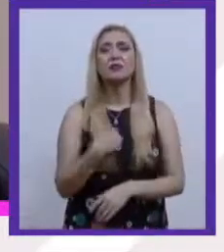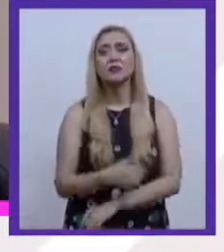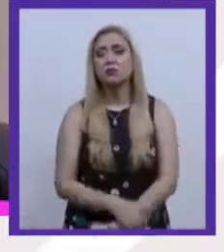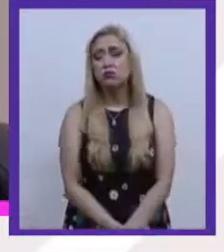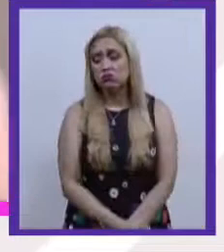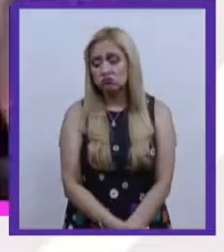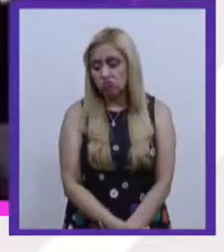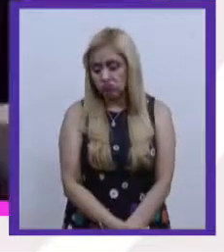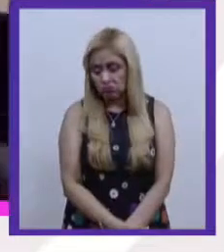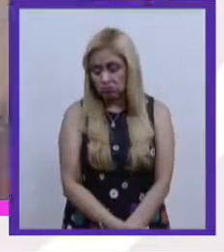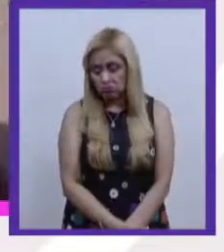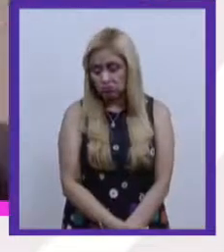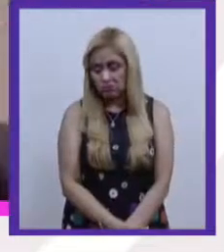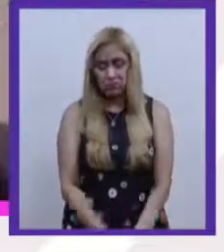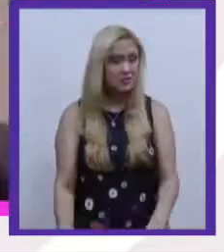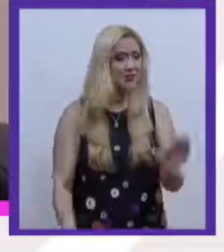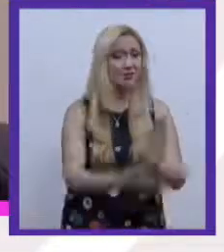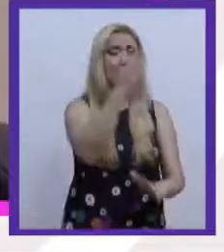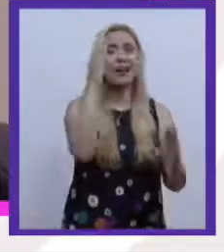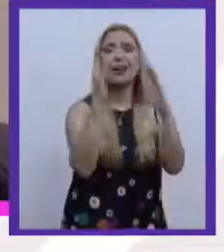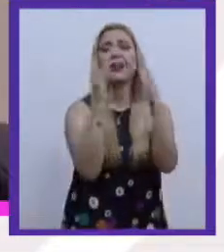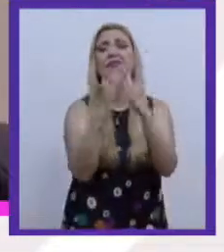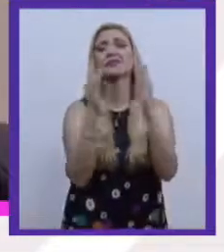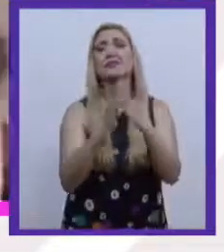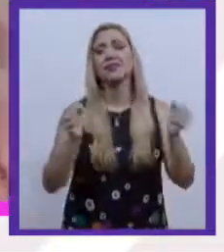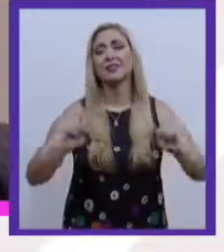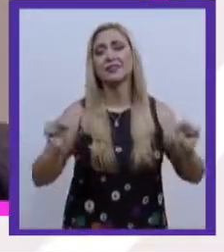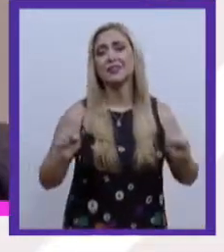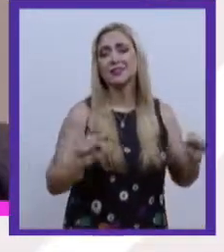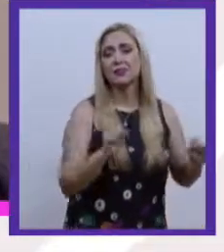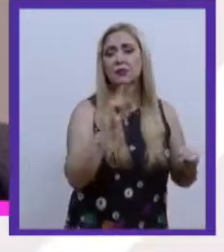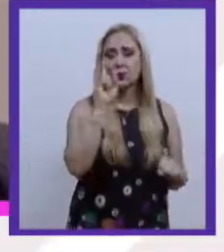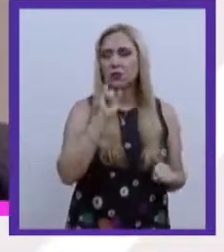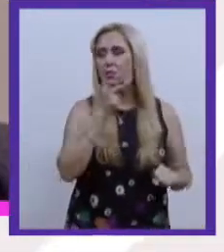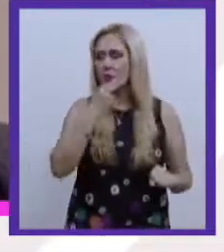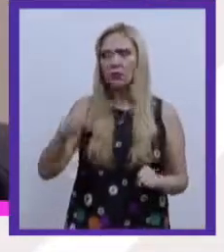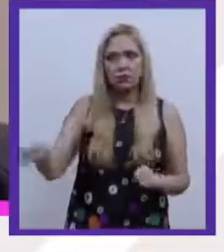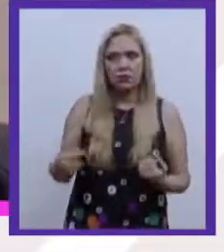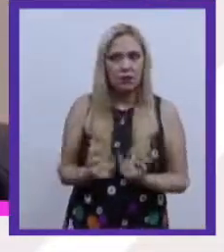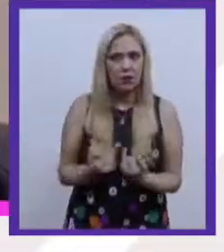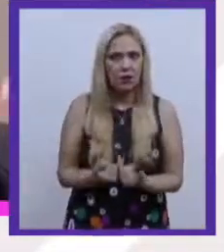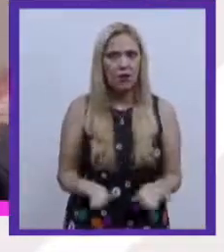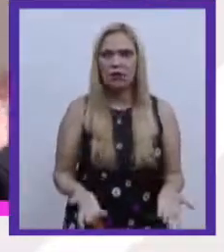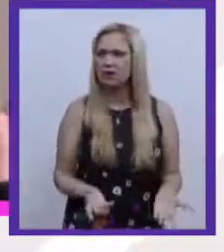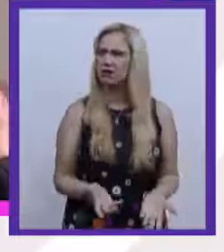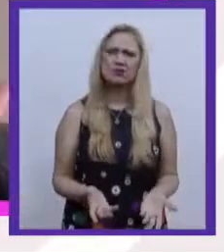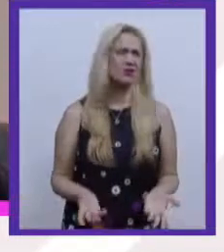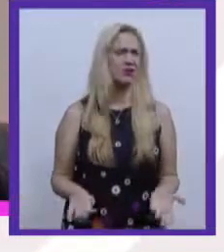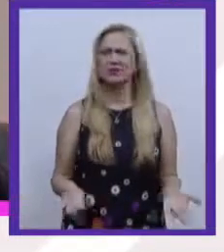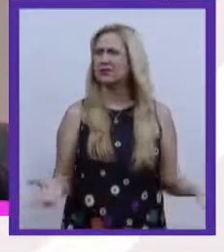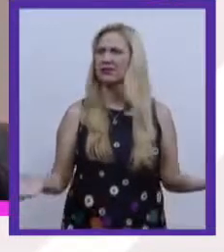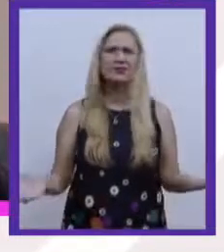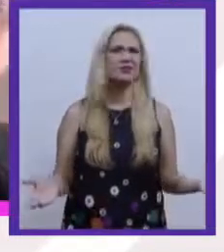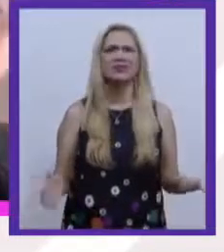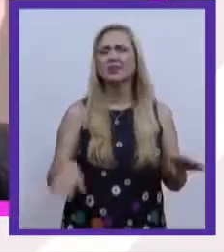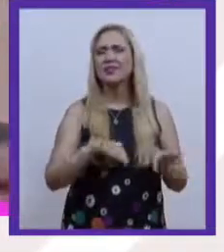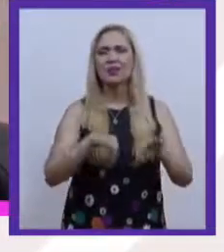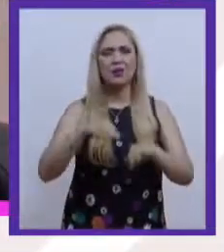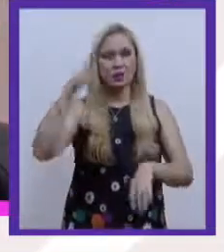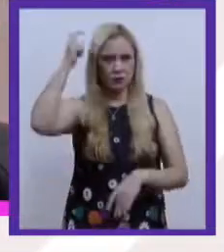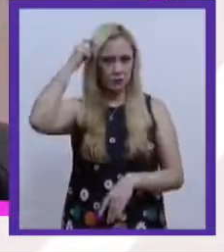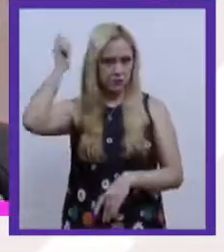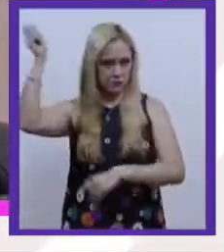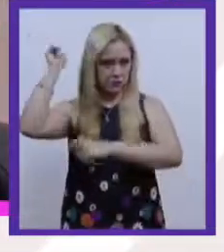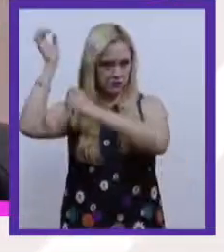camión, coche, lo que fuera para llegar a su casa. No solamente las mujeres, ya también los hombres. No se vuelve más productivo estando